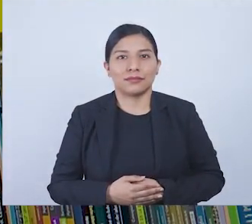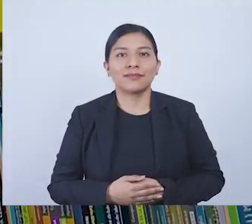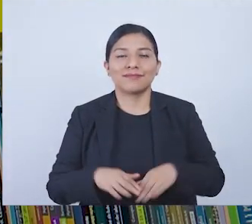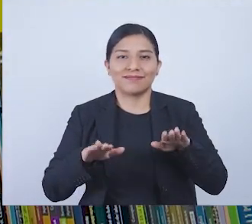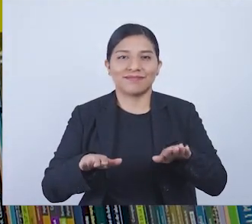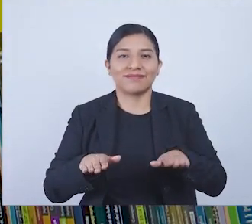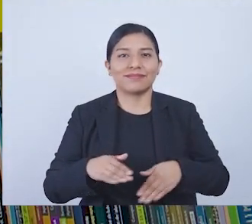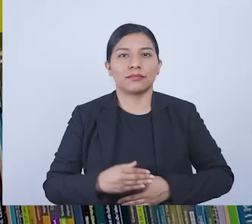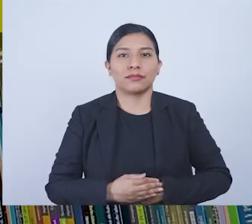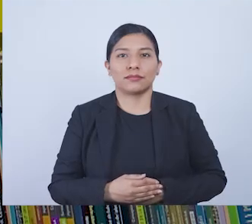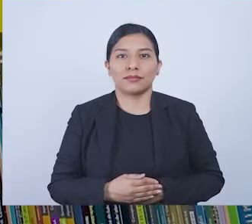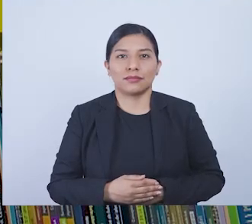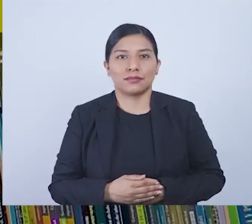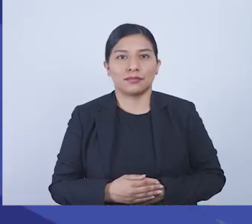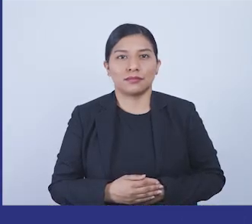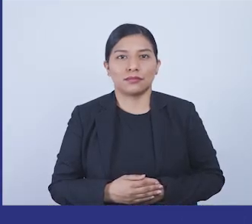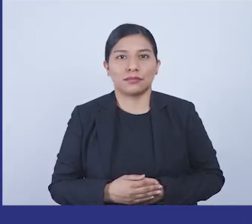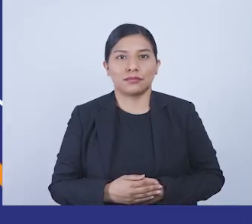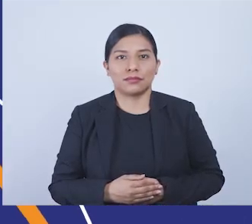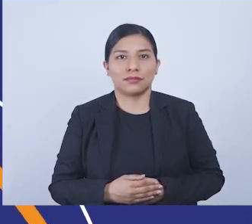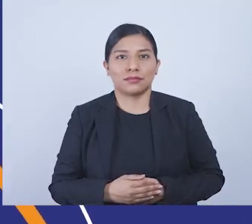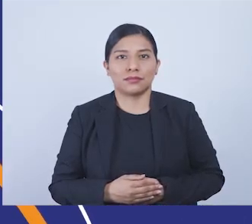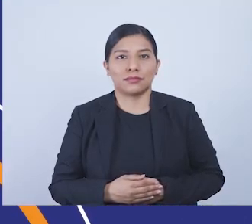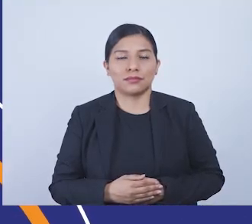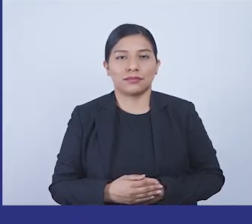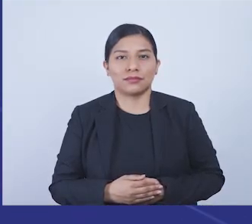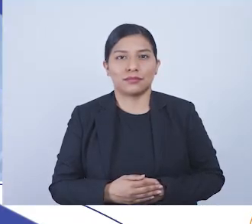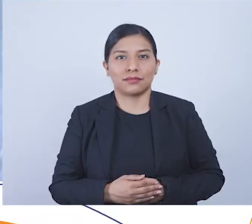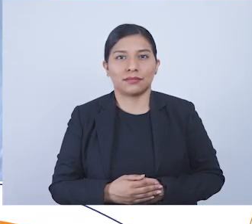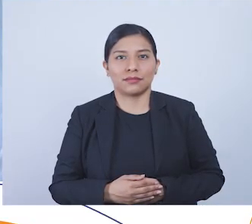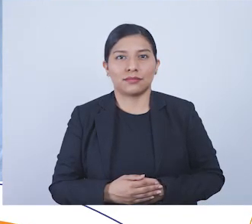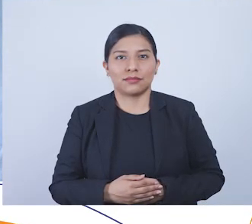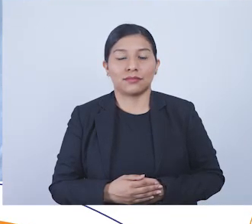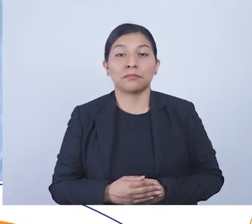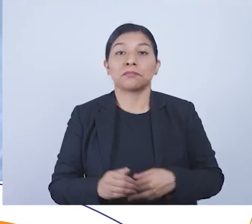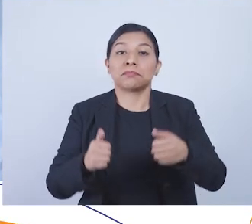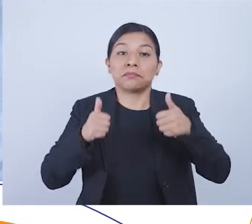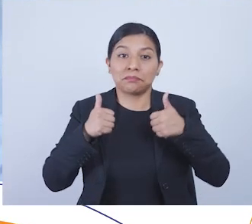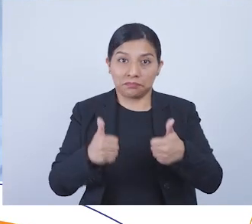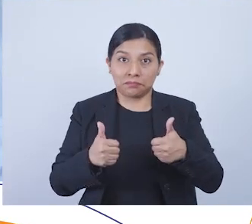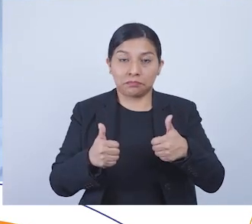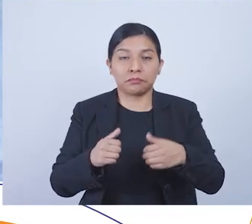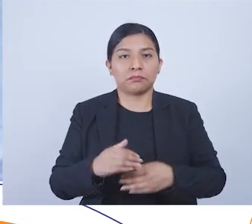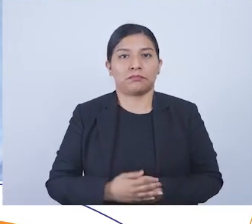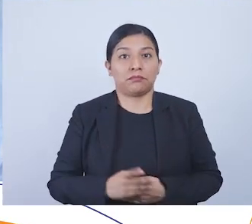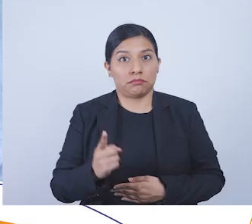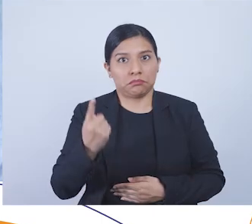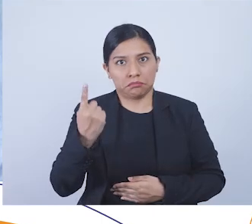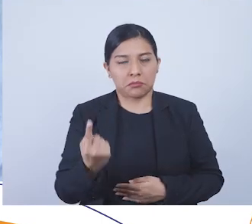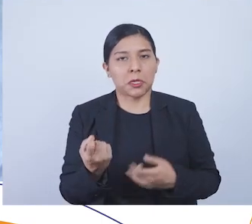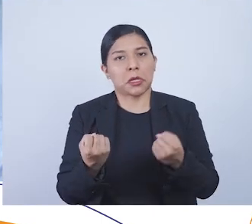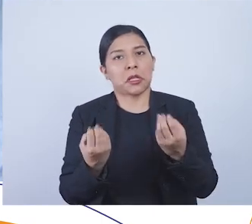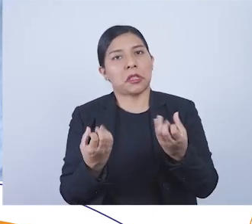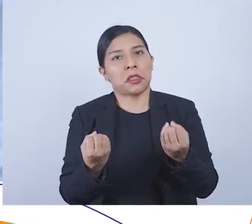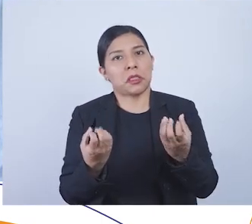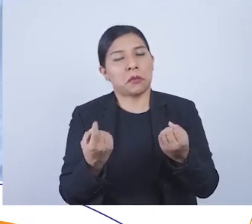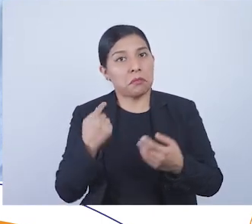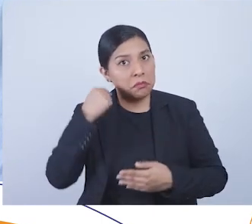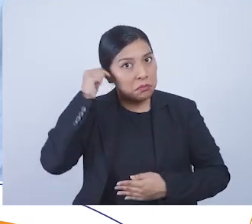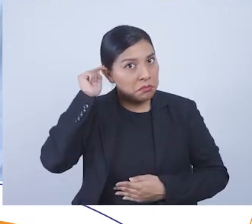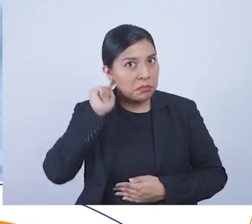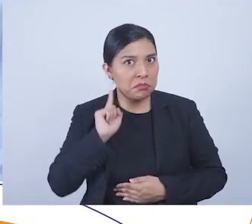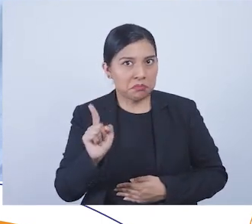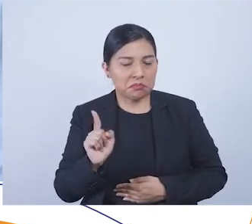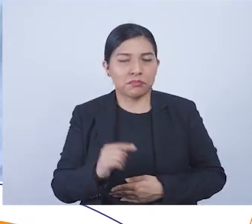Muchas gracias. Bien, fueron las palabras del licenciado Roberto Hernández, que nos